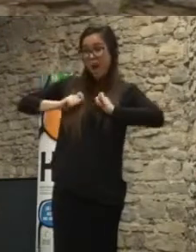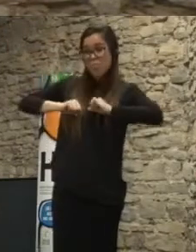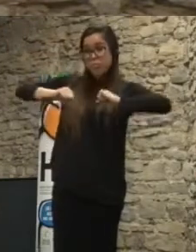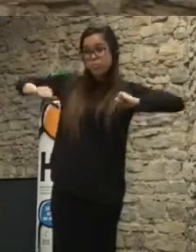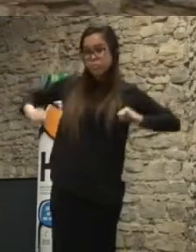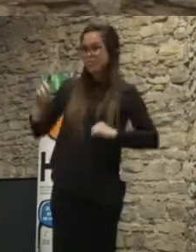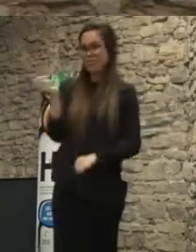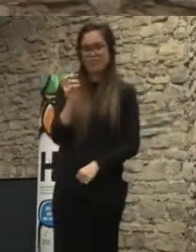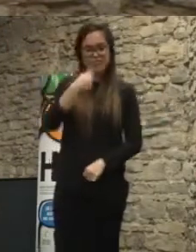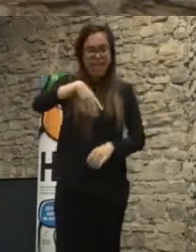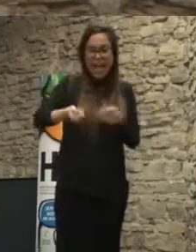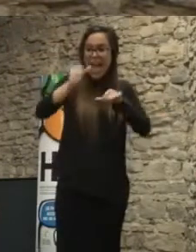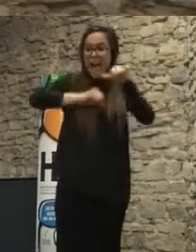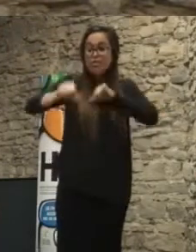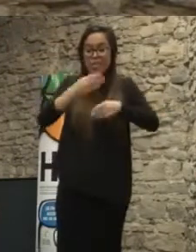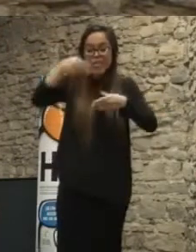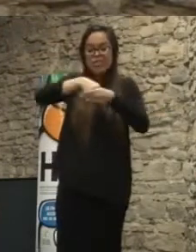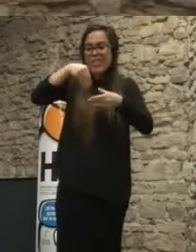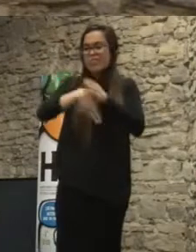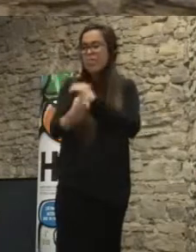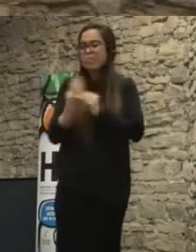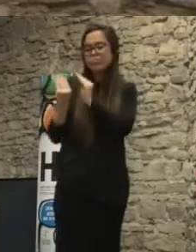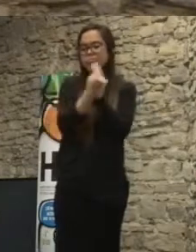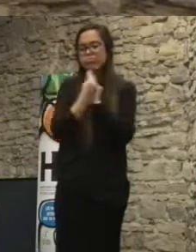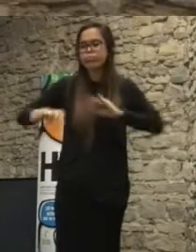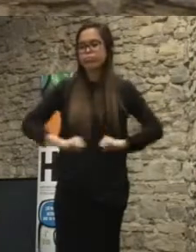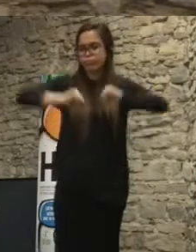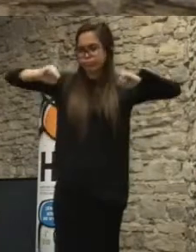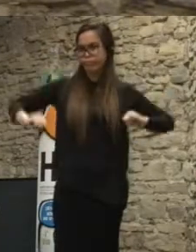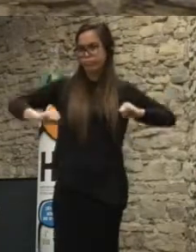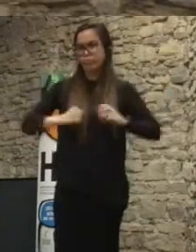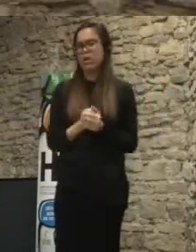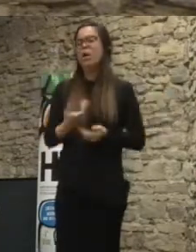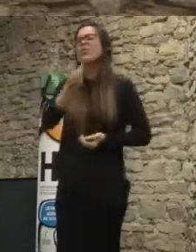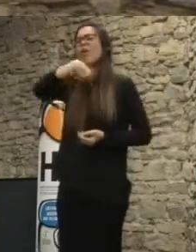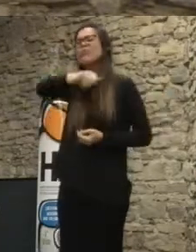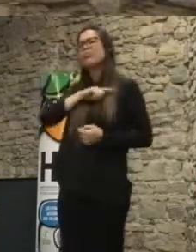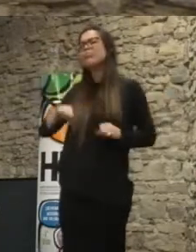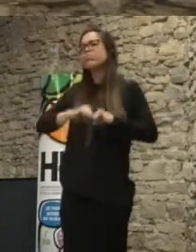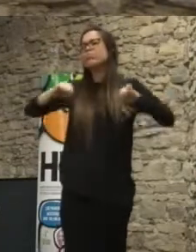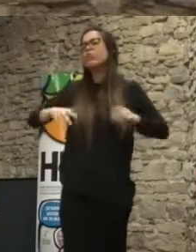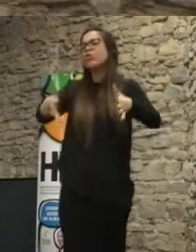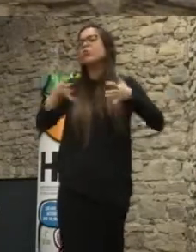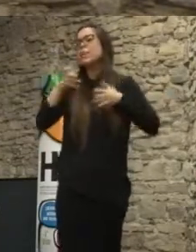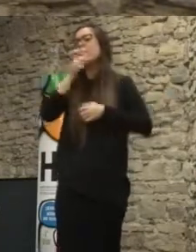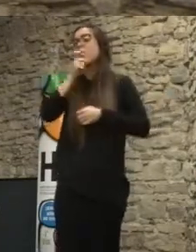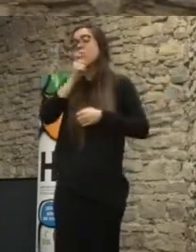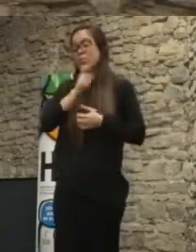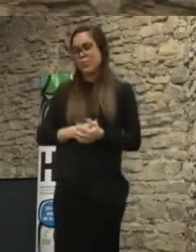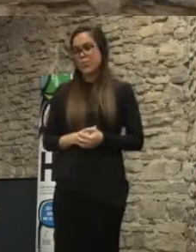desde dentro nos fortalecemos, ¿no? ¿Cómo fortalecernos? Y aquí es un poco lo